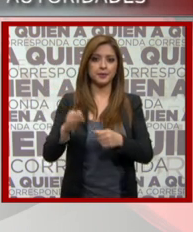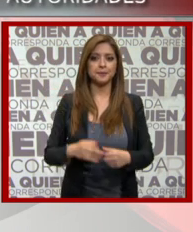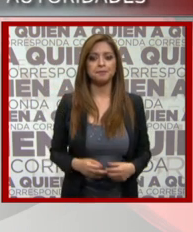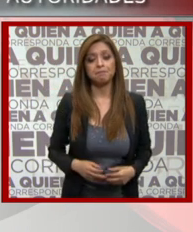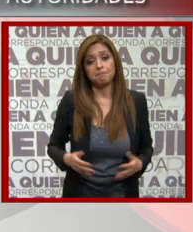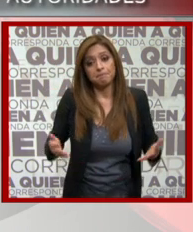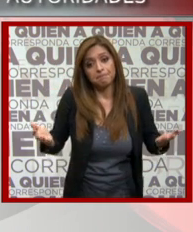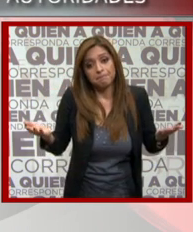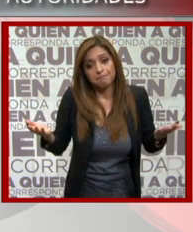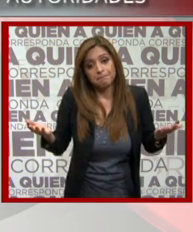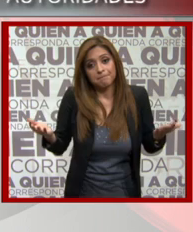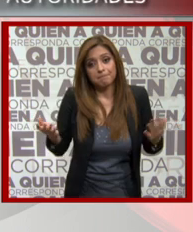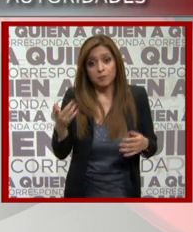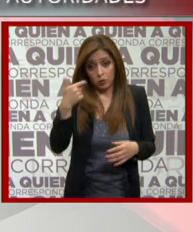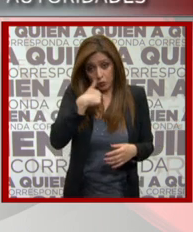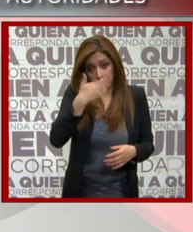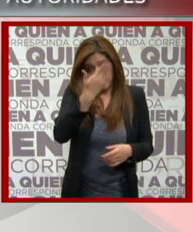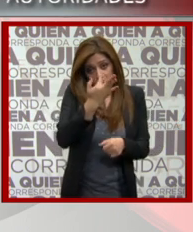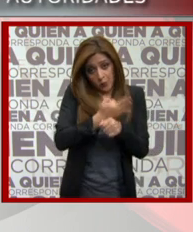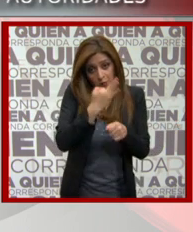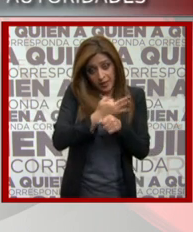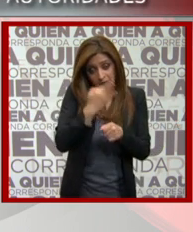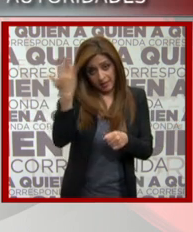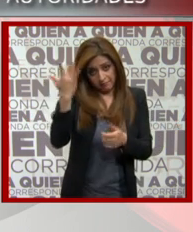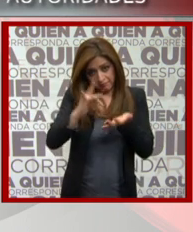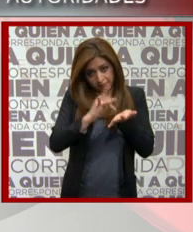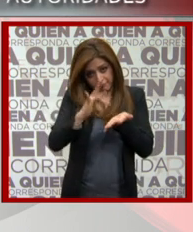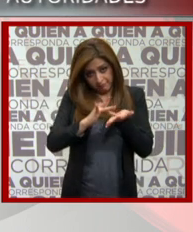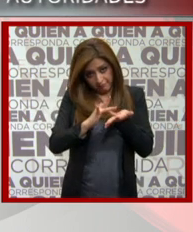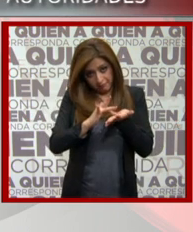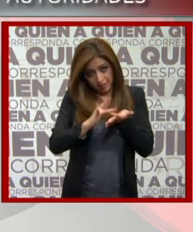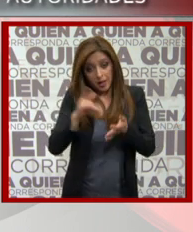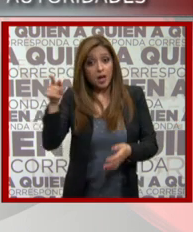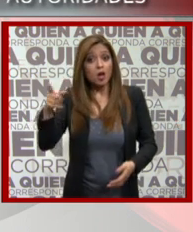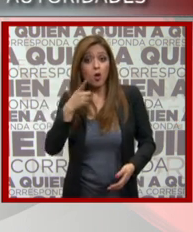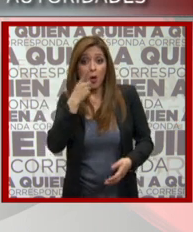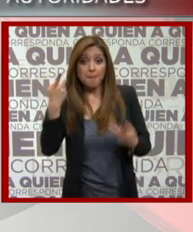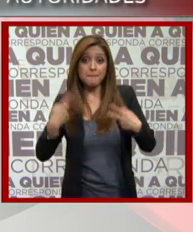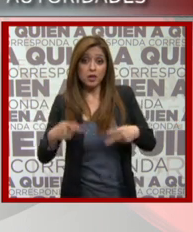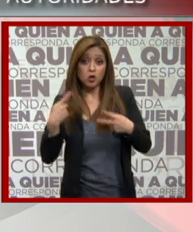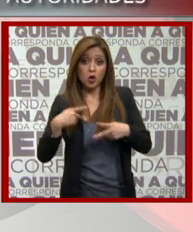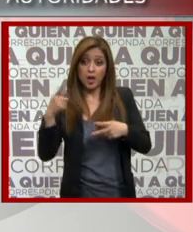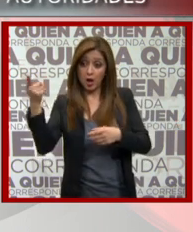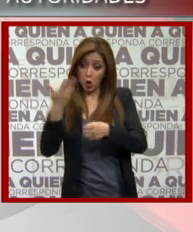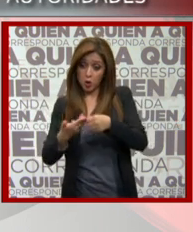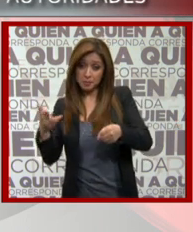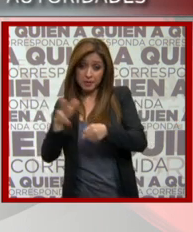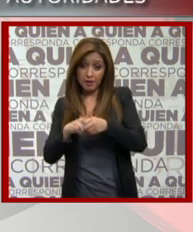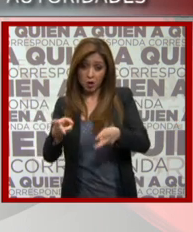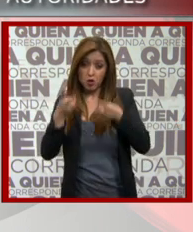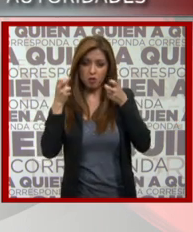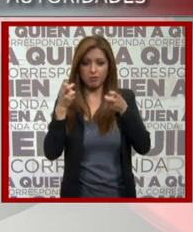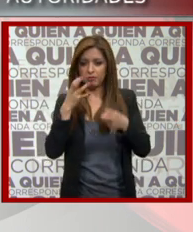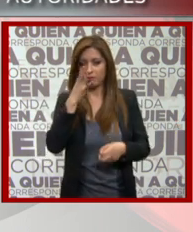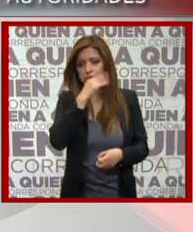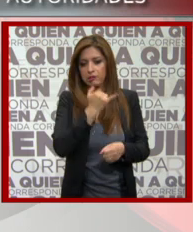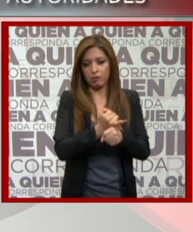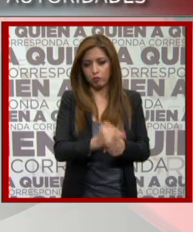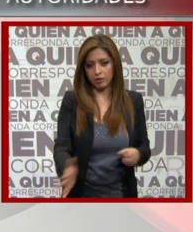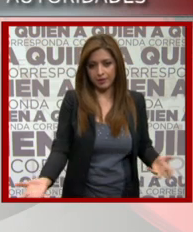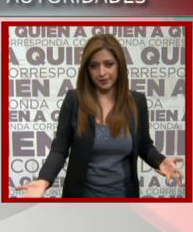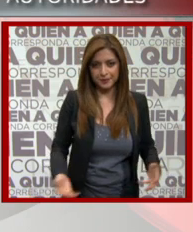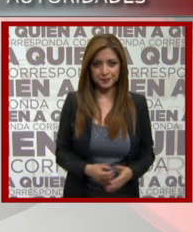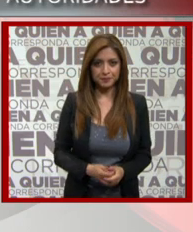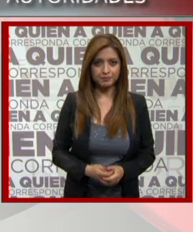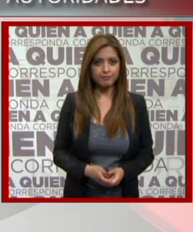Pero bueno. En ese momento, apoyo, señor, claro que sí. No asaltan los que están en la cama de hospital. No, para nada.